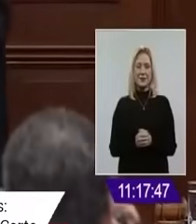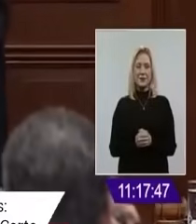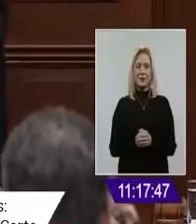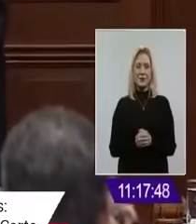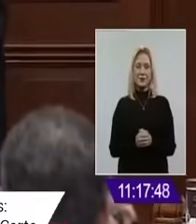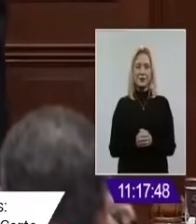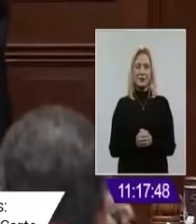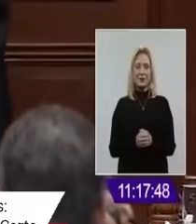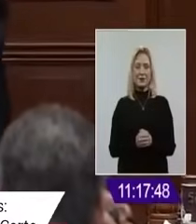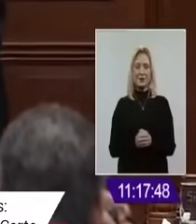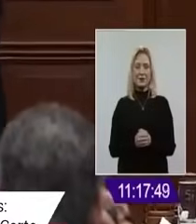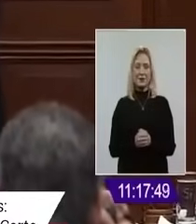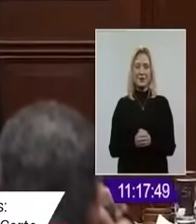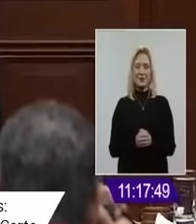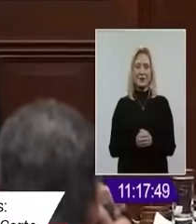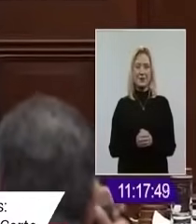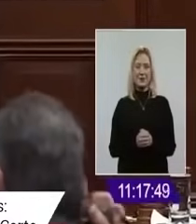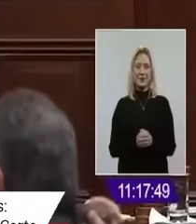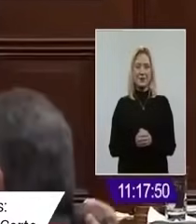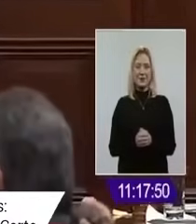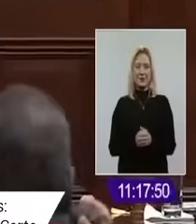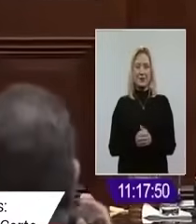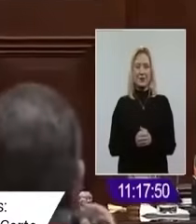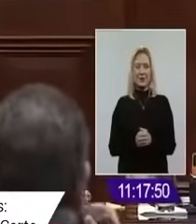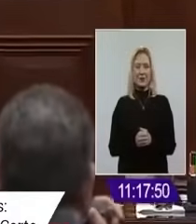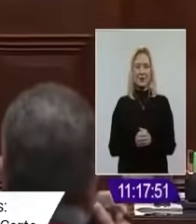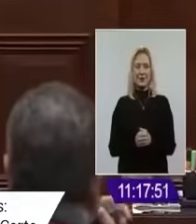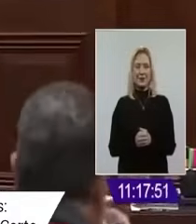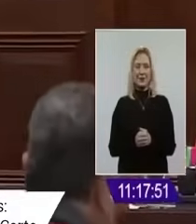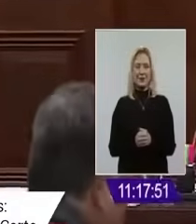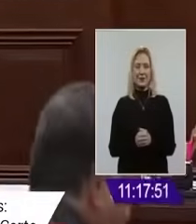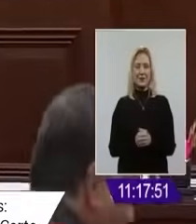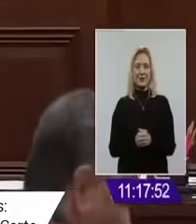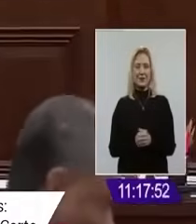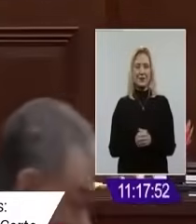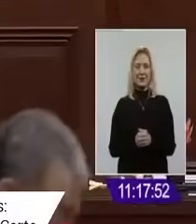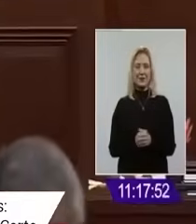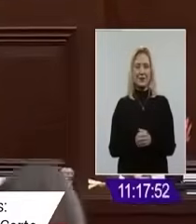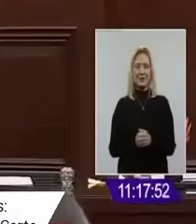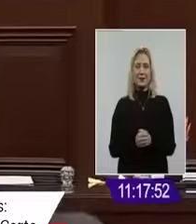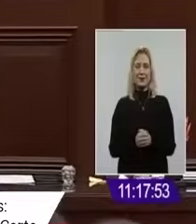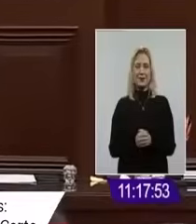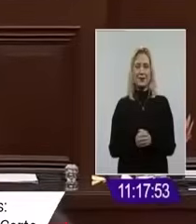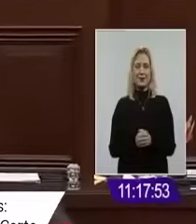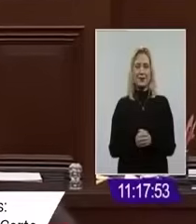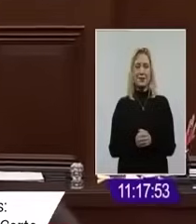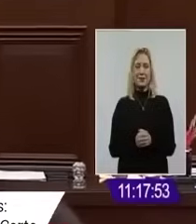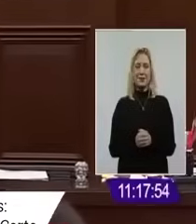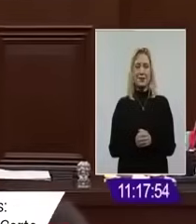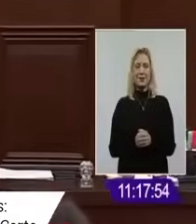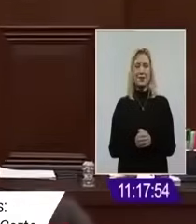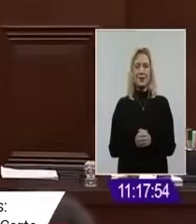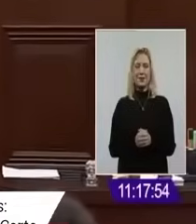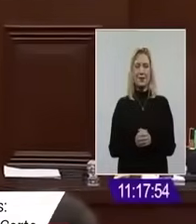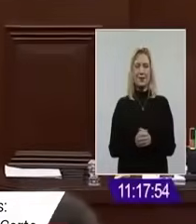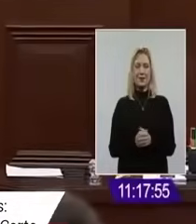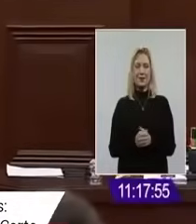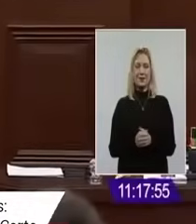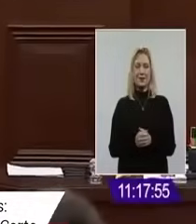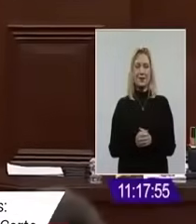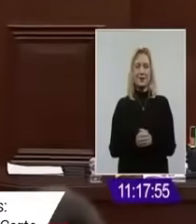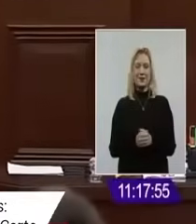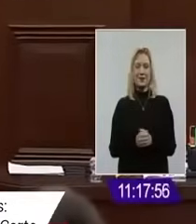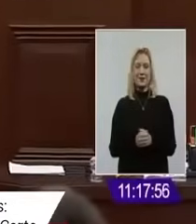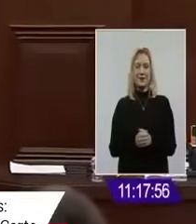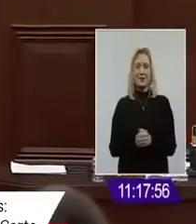a personas. A veces en realidad se les libera por razones económicas, por razones políticas, etcétera. Pero escuchemos cómo se